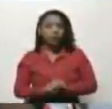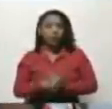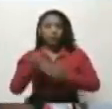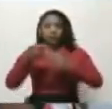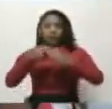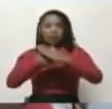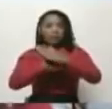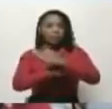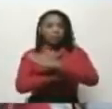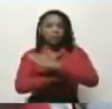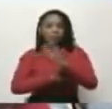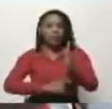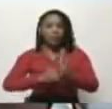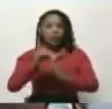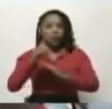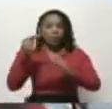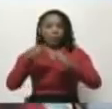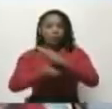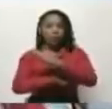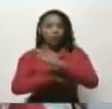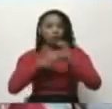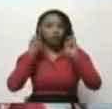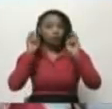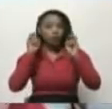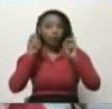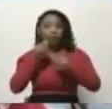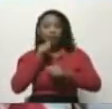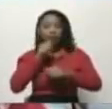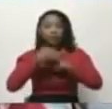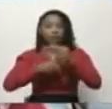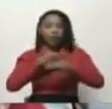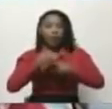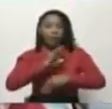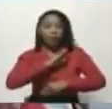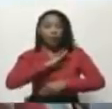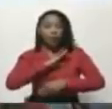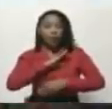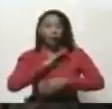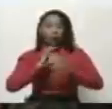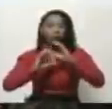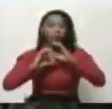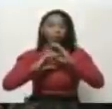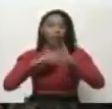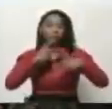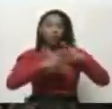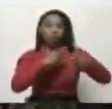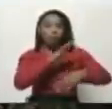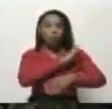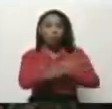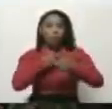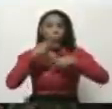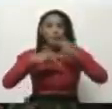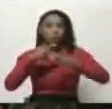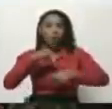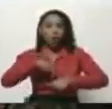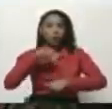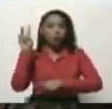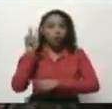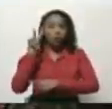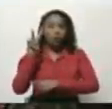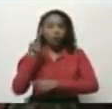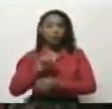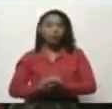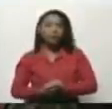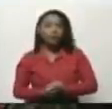profundas, de desarrollo de profundas contradicciones con quienes eran los propietarios de los medios de producción, del poder político en Venezuela, de las